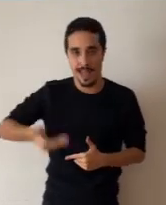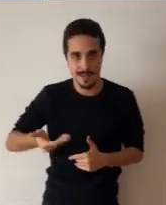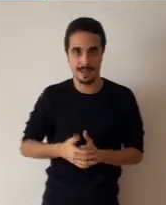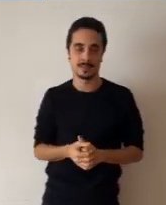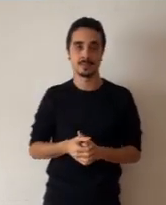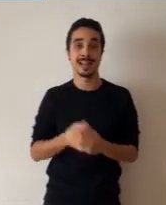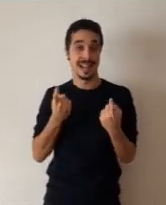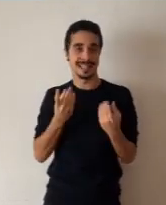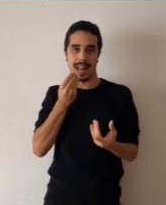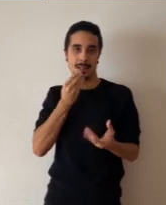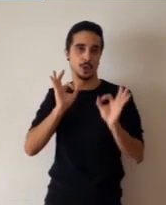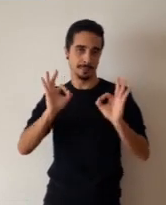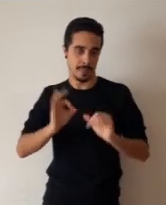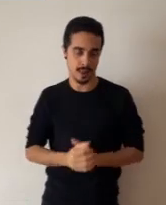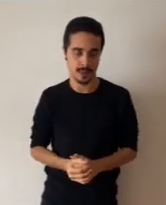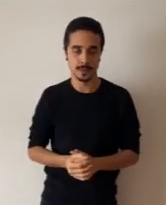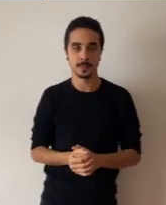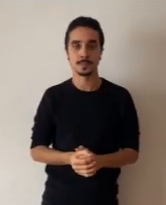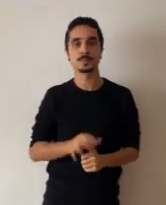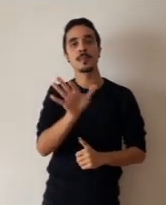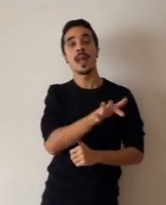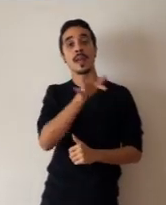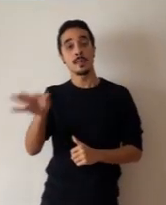graves, necesitan en un momento determinado.